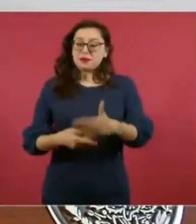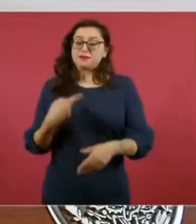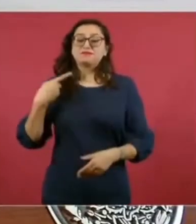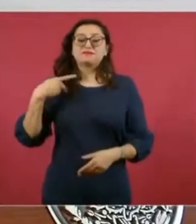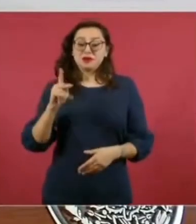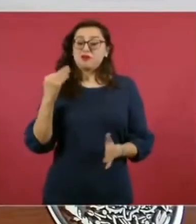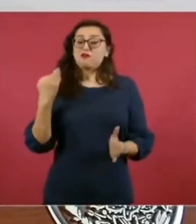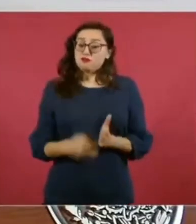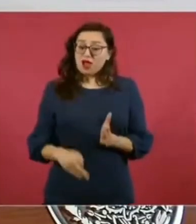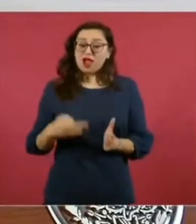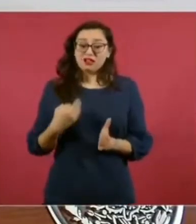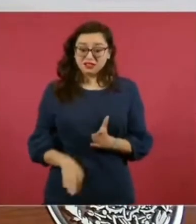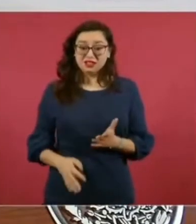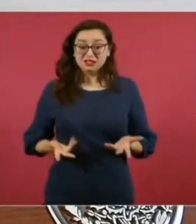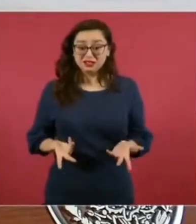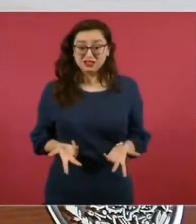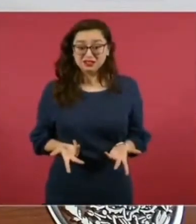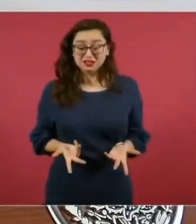en la Constitución,